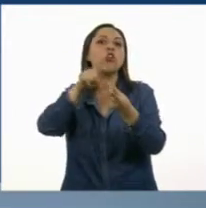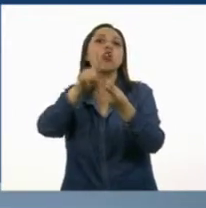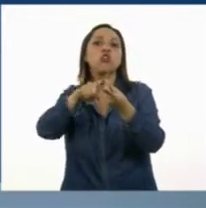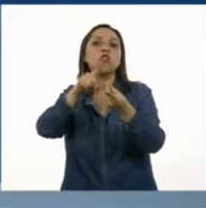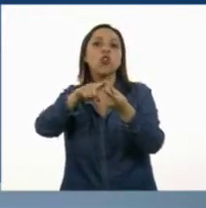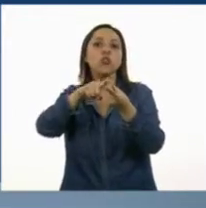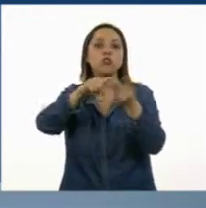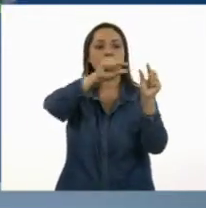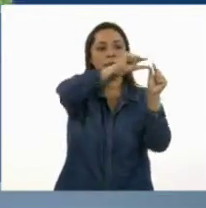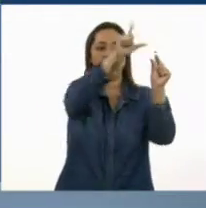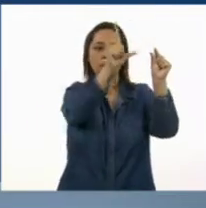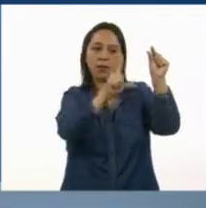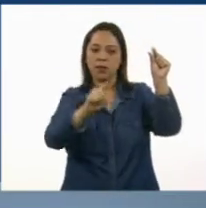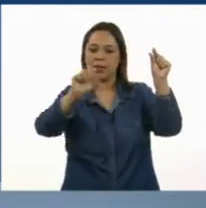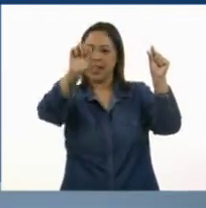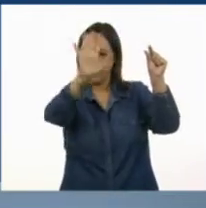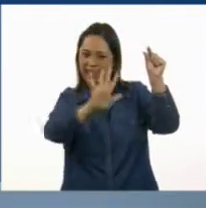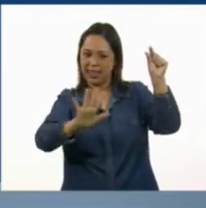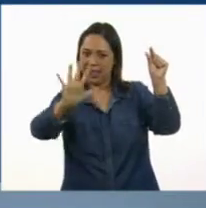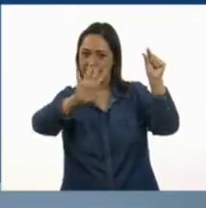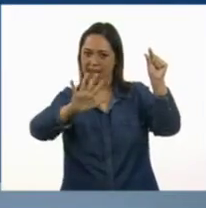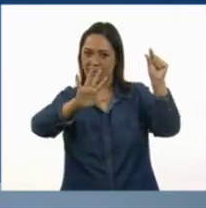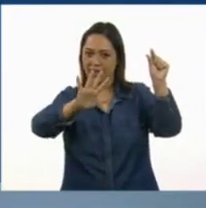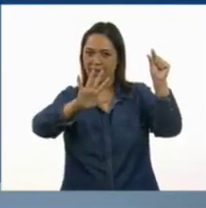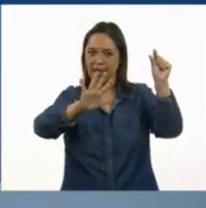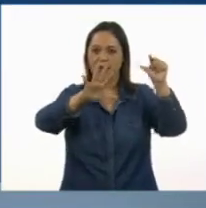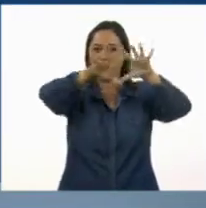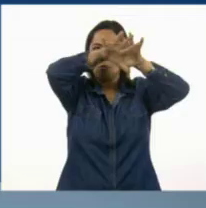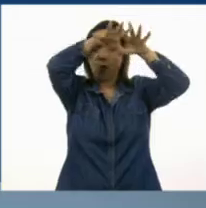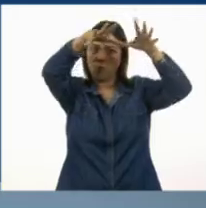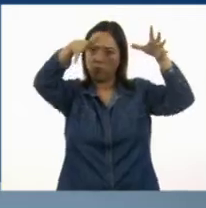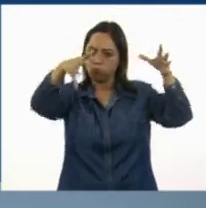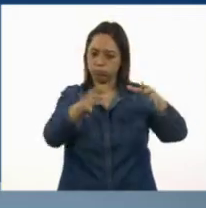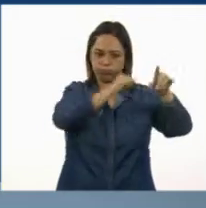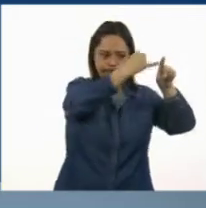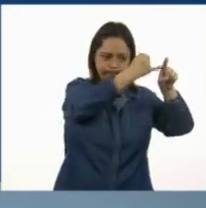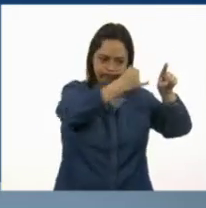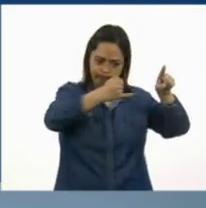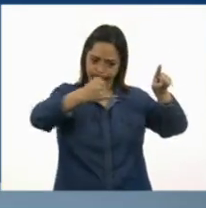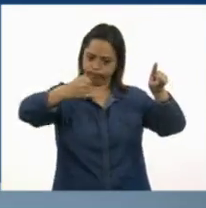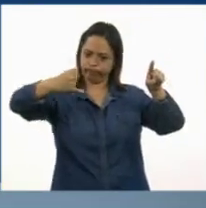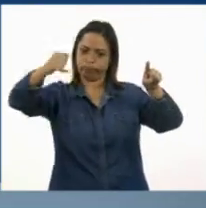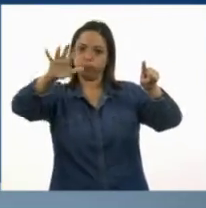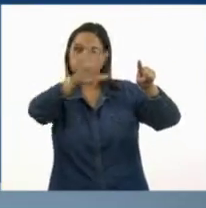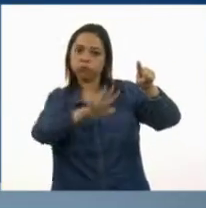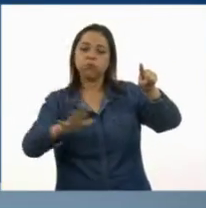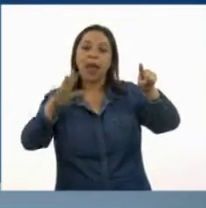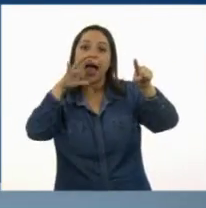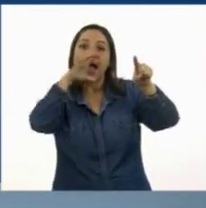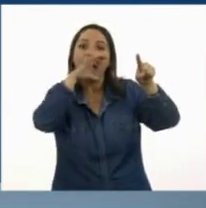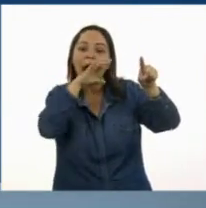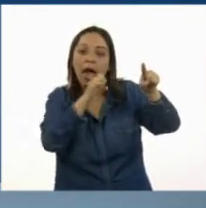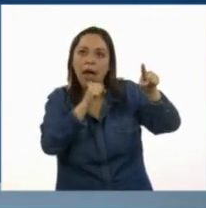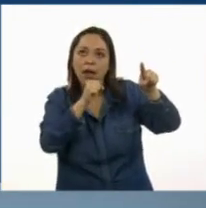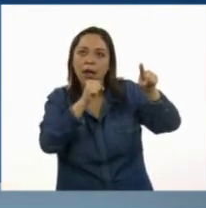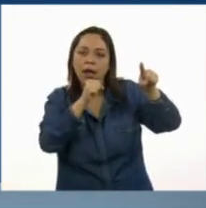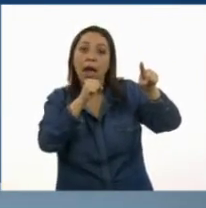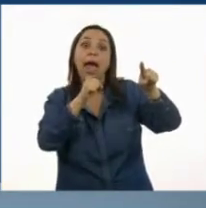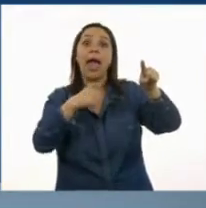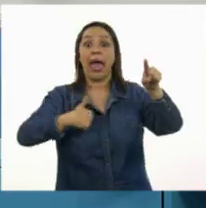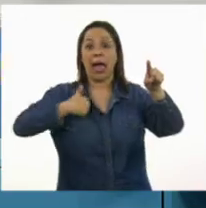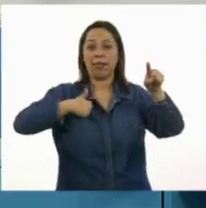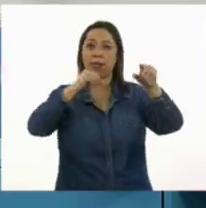del trópico de Cáncer, en la zona tropical, y pues Canadá está en la zona